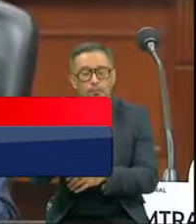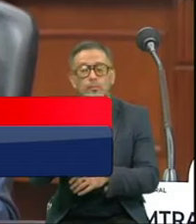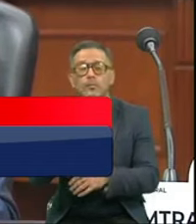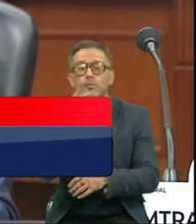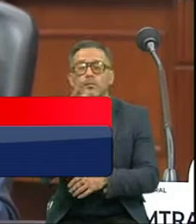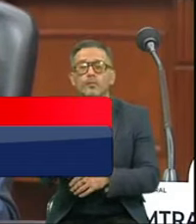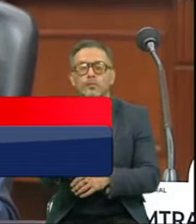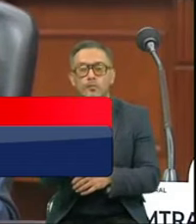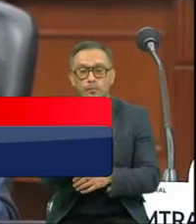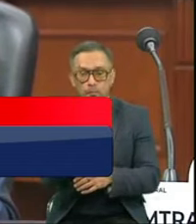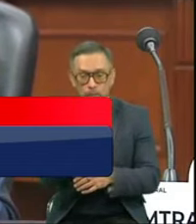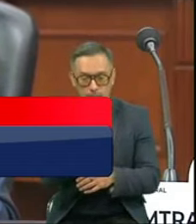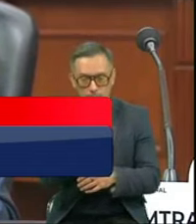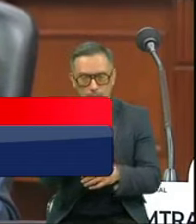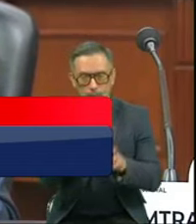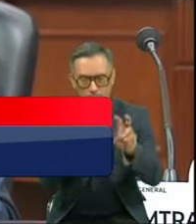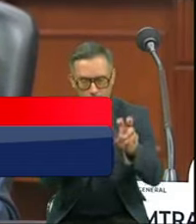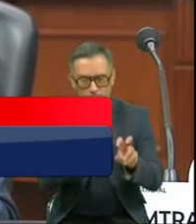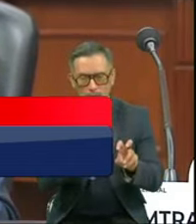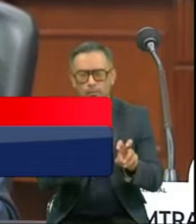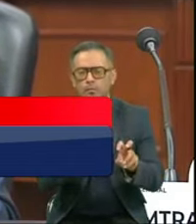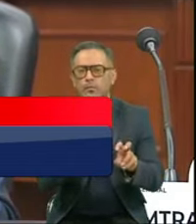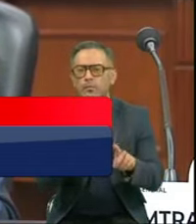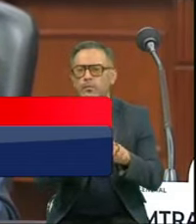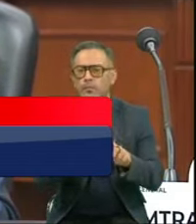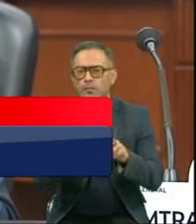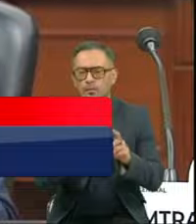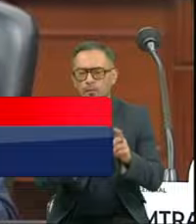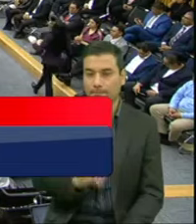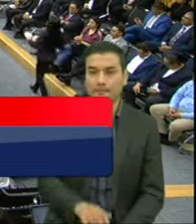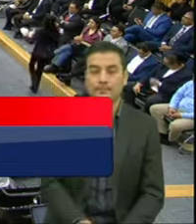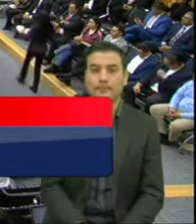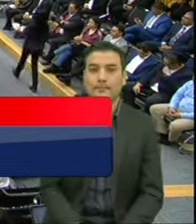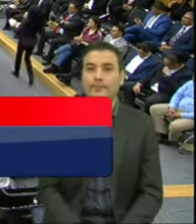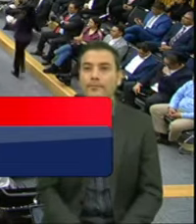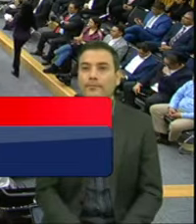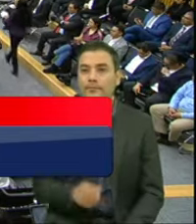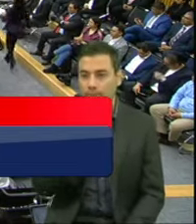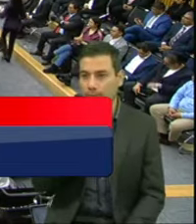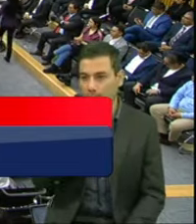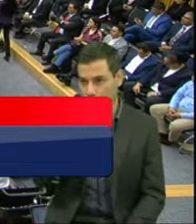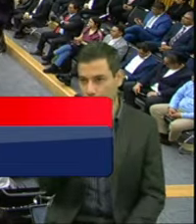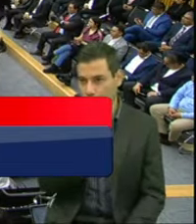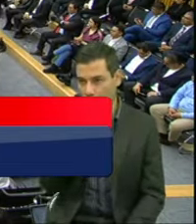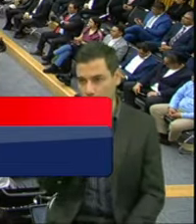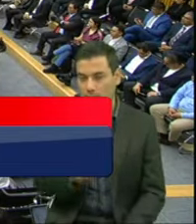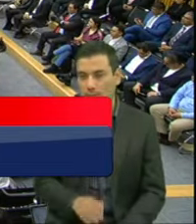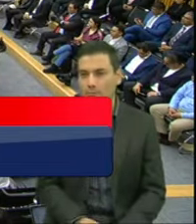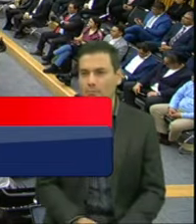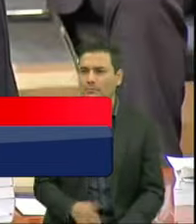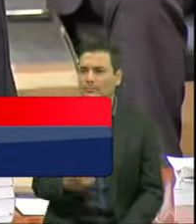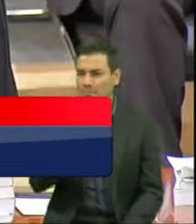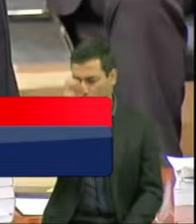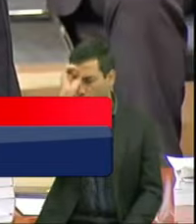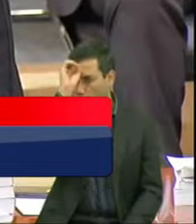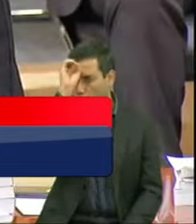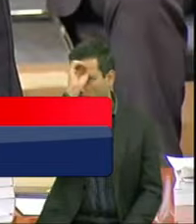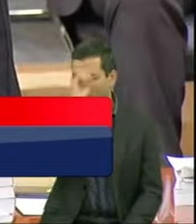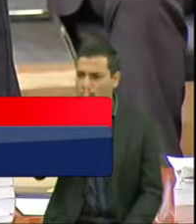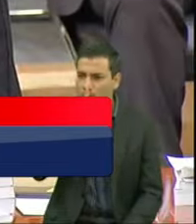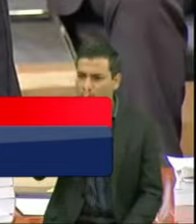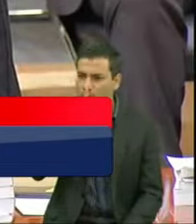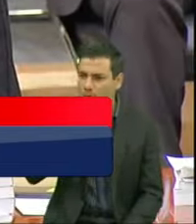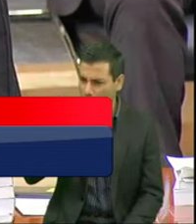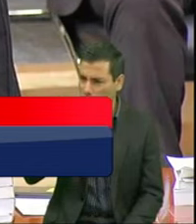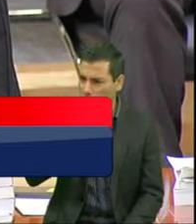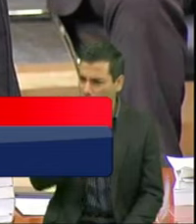eso avasallan a todos, por eso desoyen a todo el mundo, porque le quieren hacer un regalo al presidente que se va. ¿Esa es su razón de